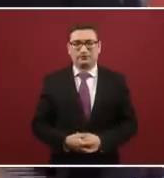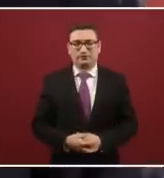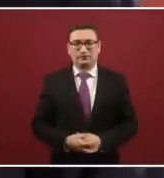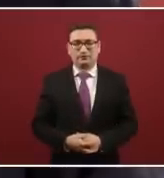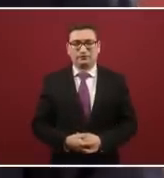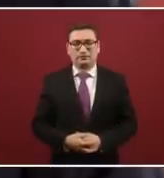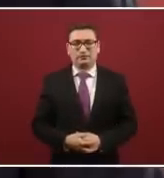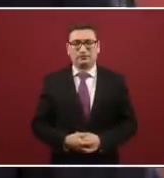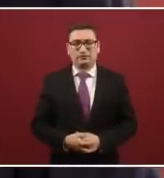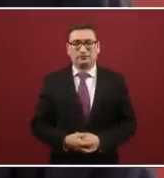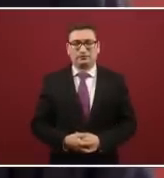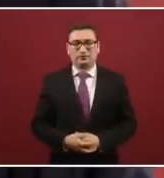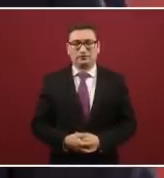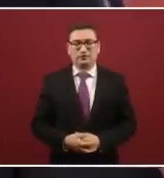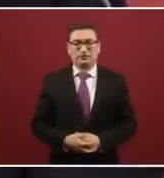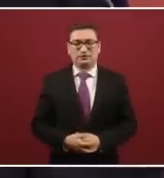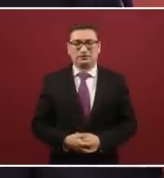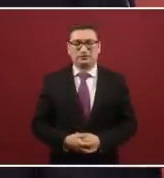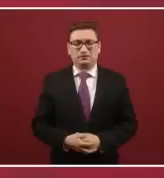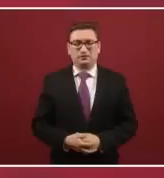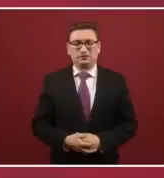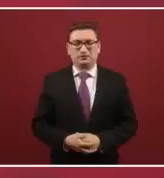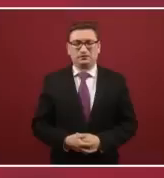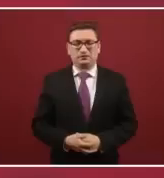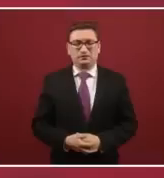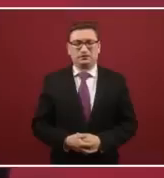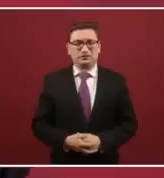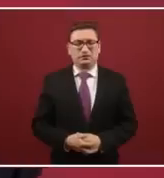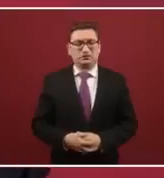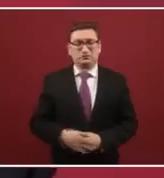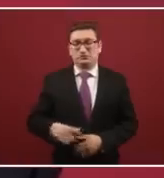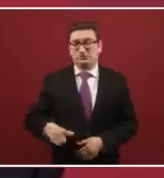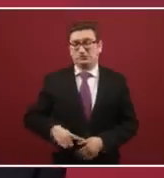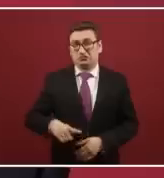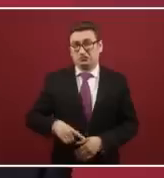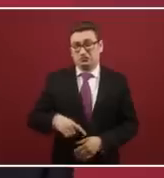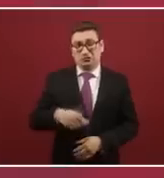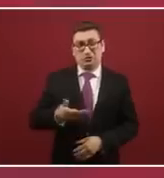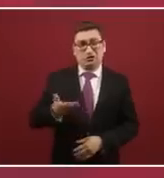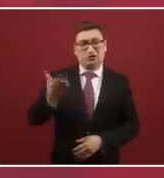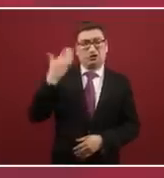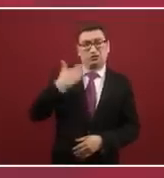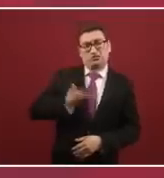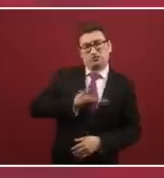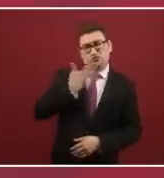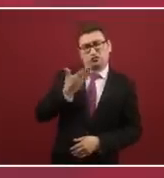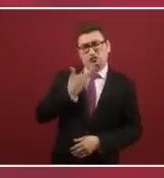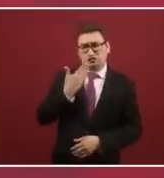ya estaba familiarizado aquello de que tú por qué